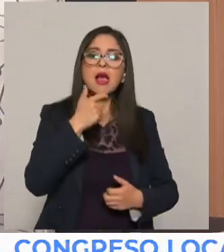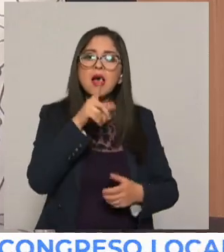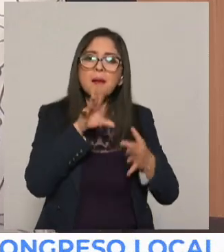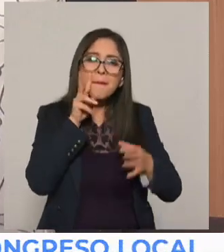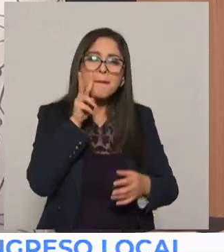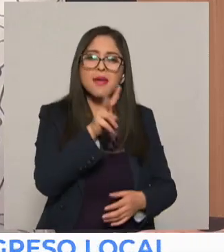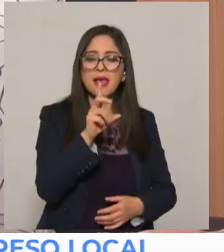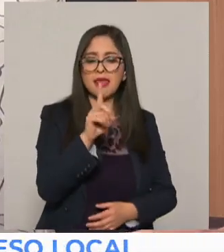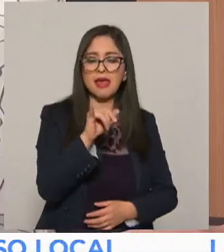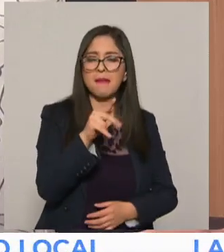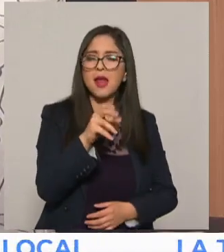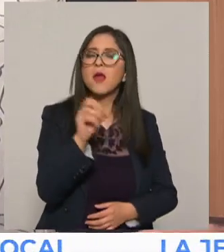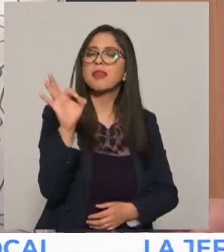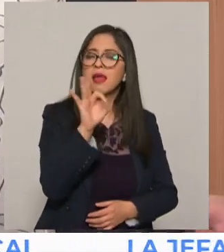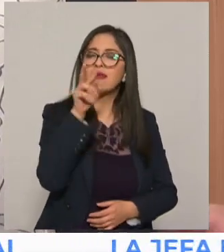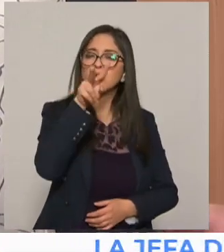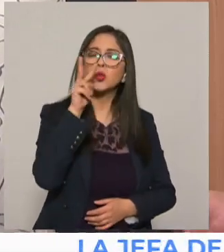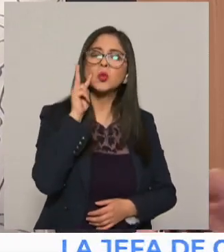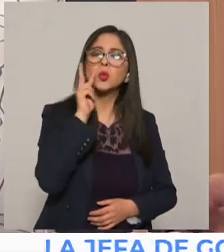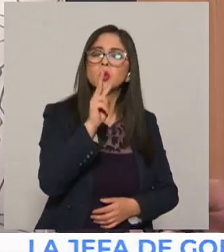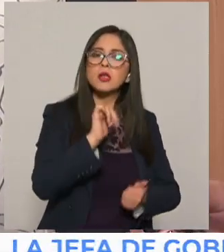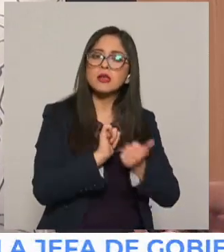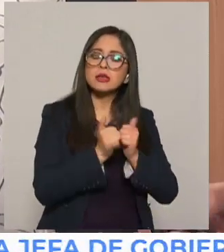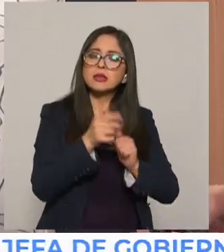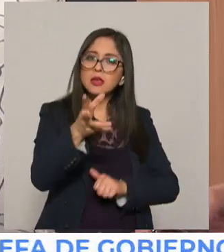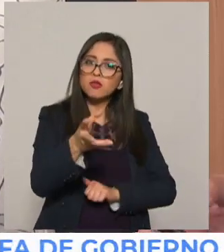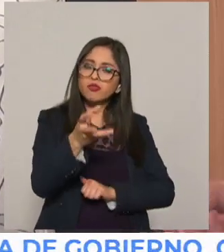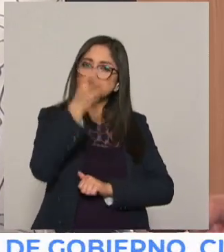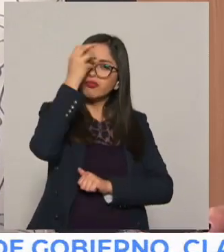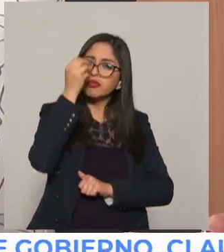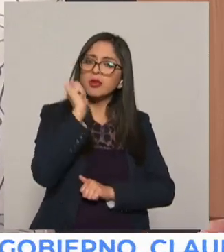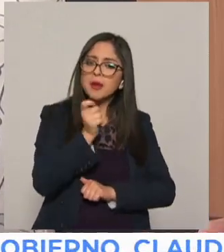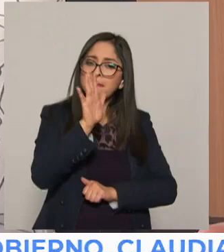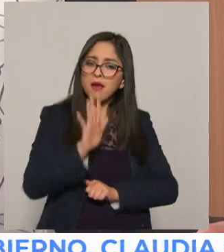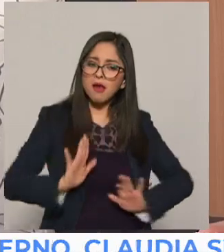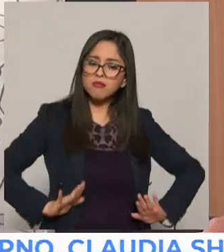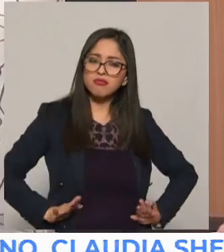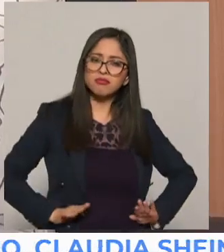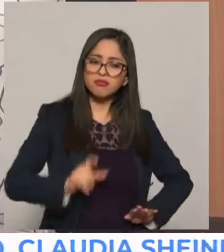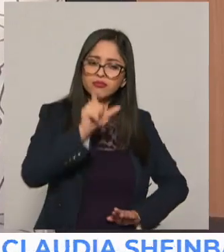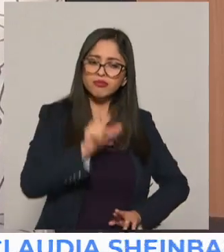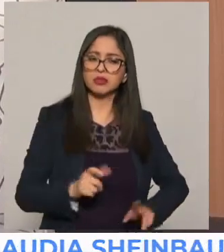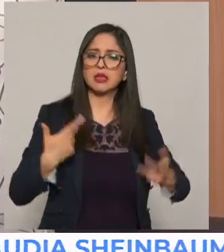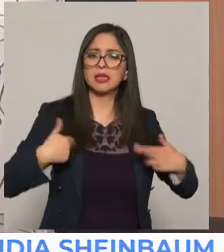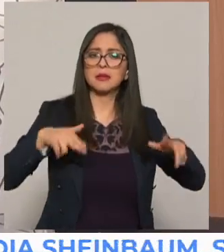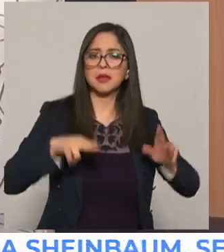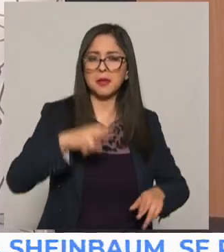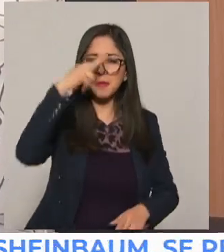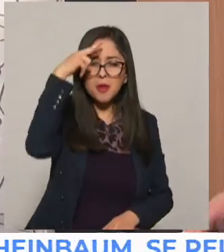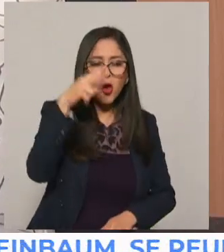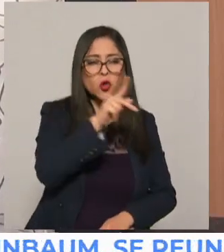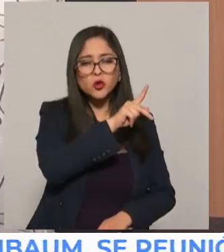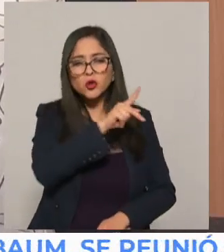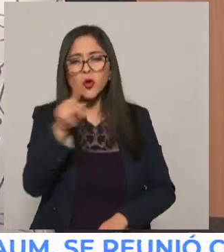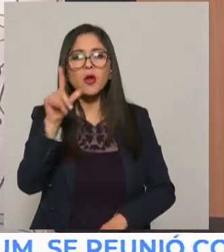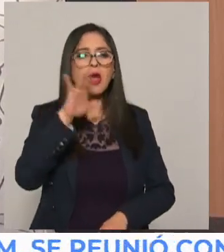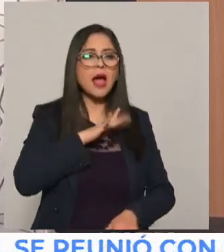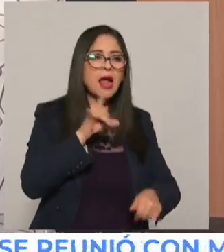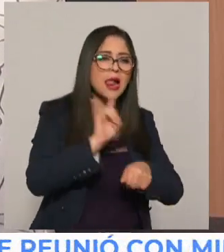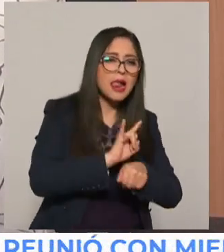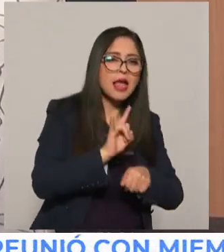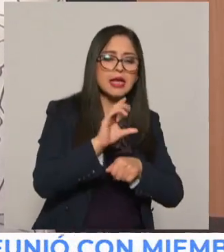y estoy seguro que te va a llegar, te va a tocar y te va a decir cosas de lo que eres como mexicanos. Todos tenemos una historia de chaneques,